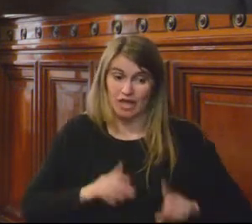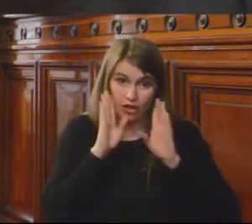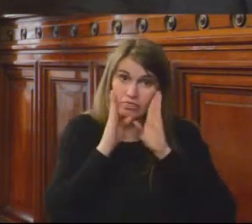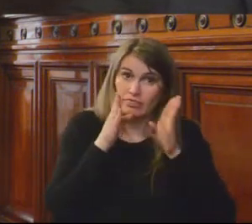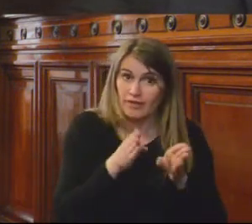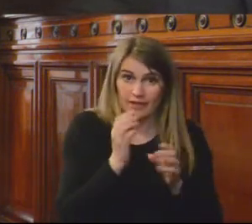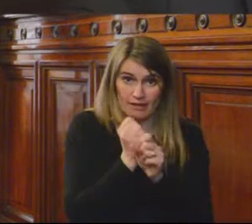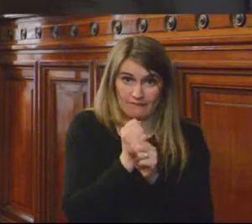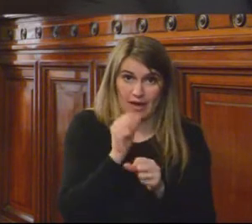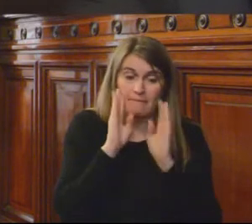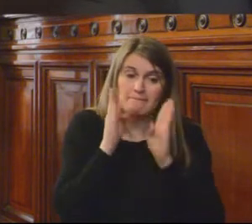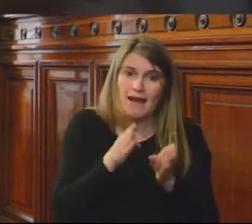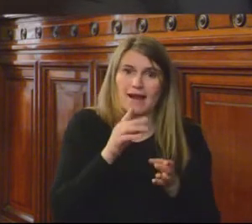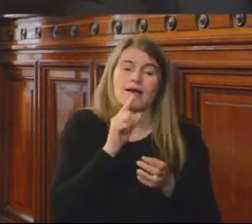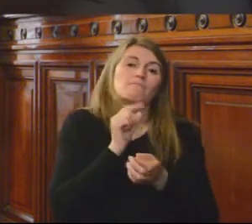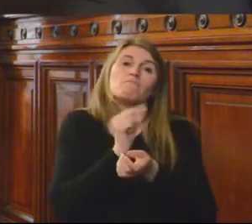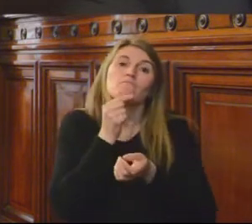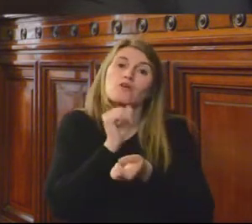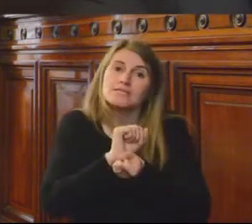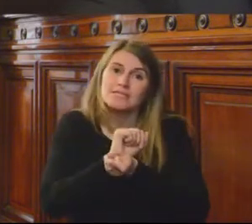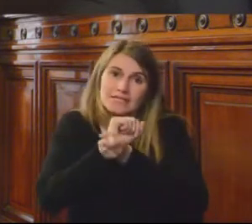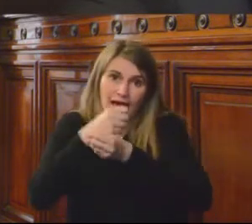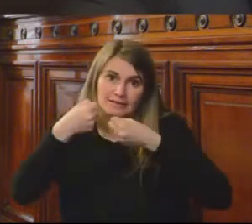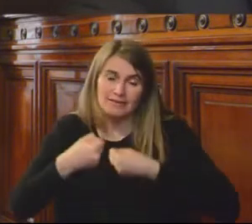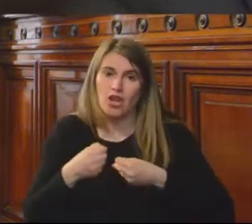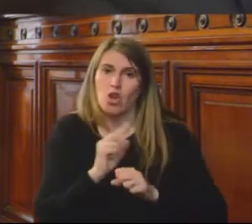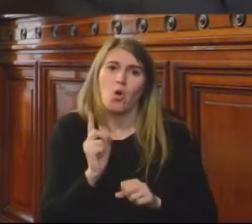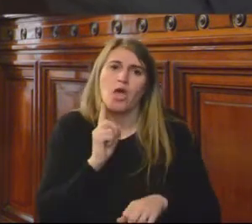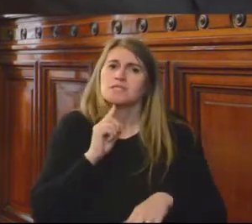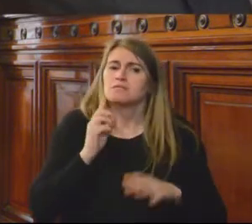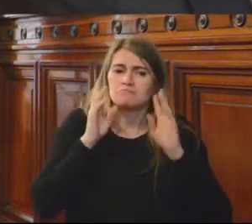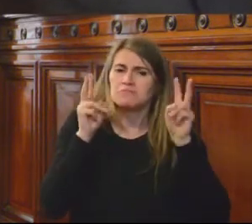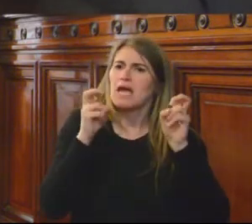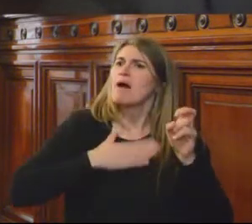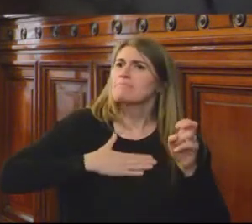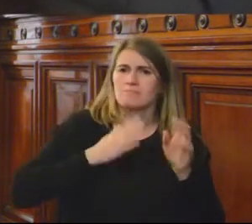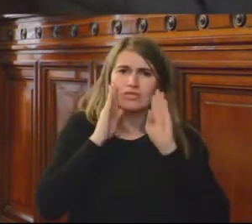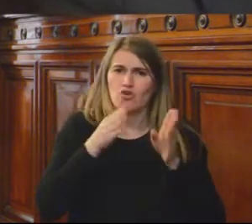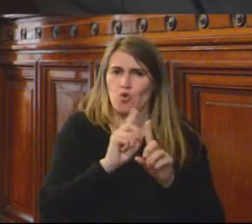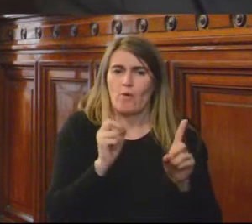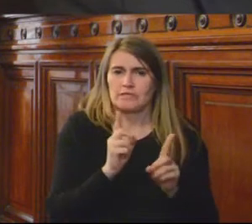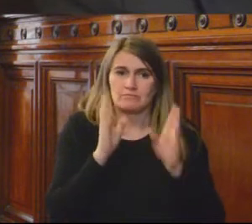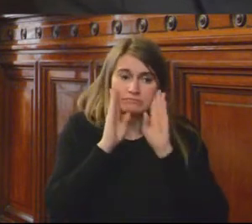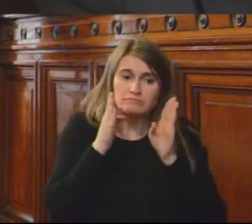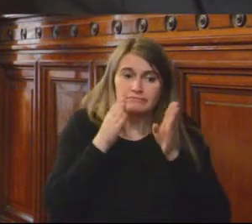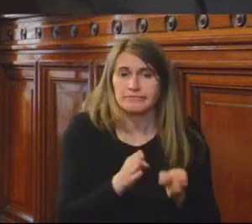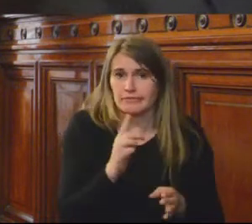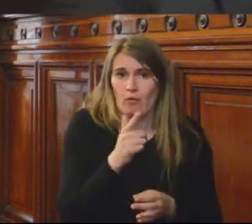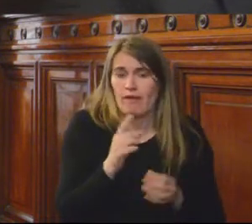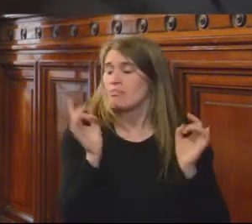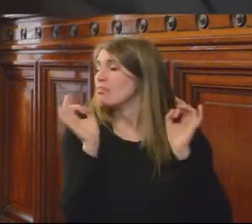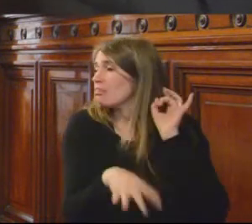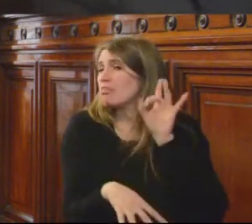no reconoce como competencia de ellos, por lo tanto no los atienden. La situación en estos recintos es